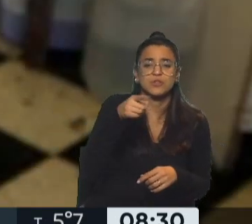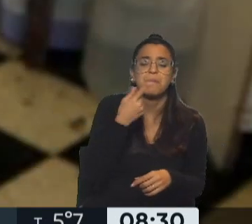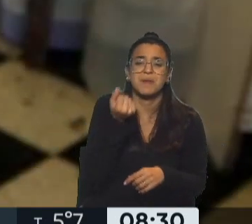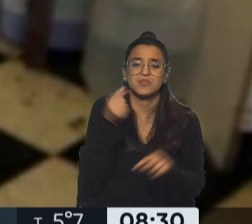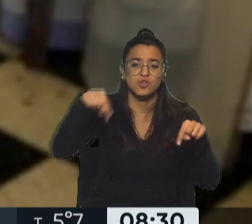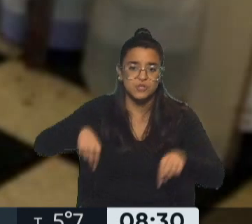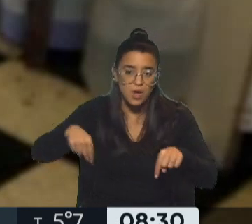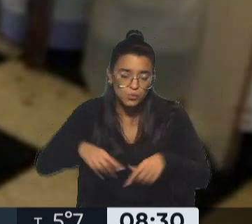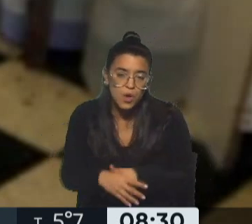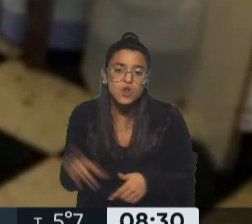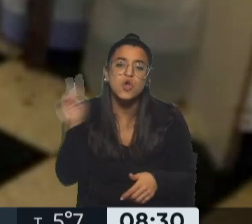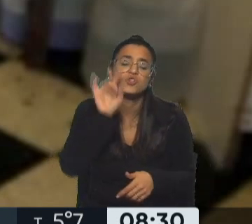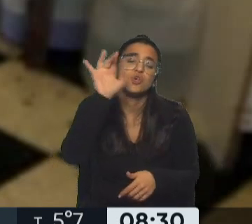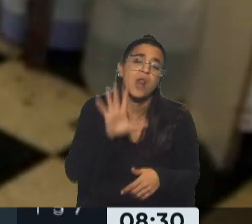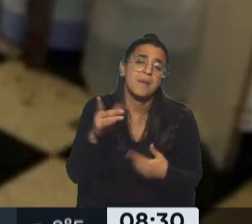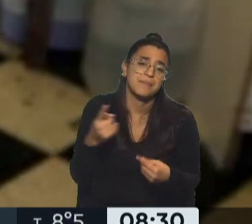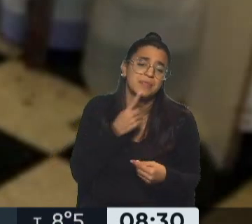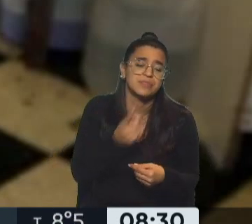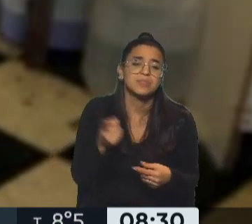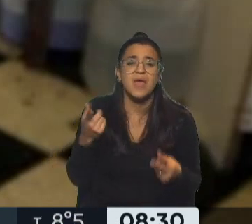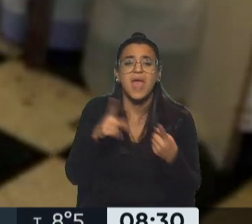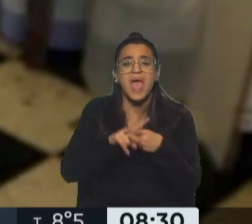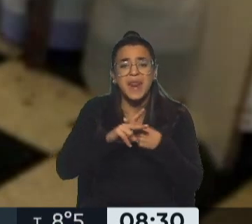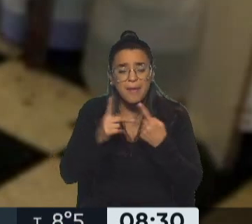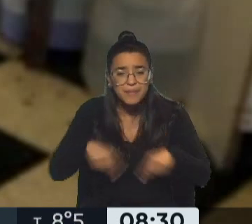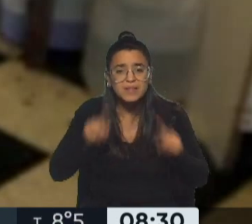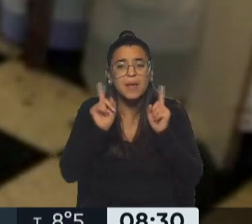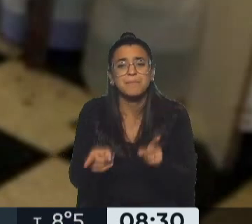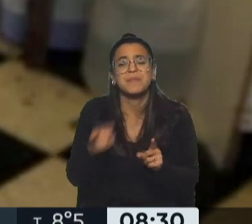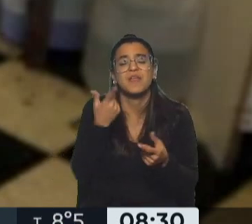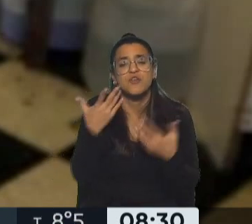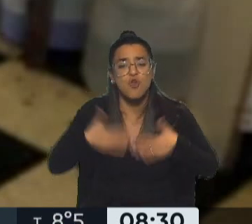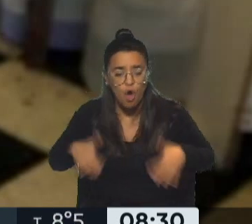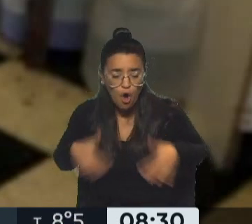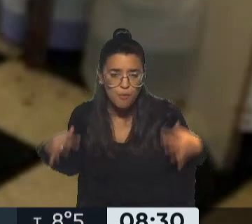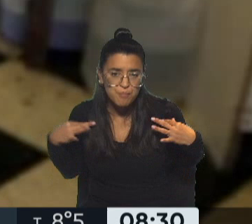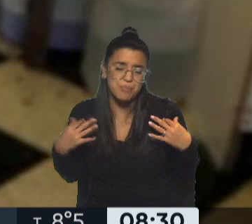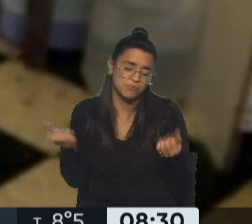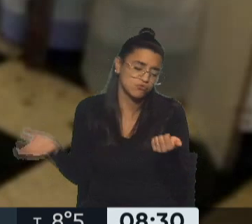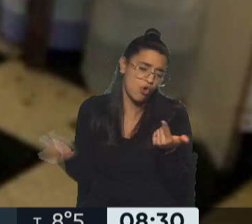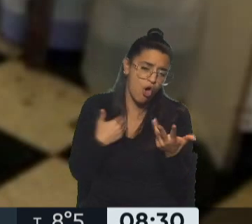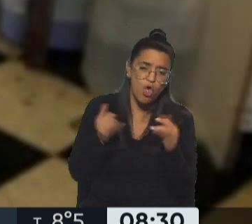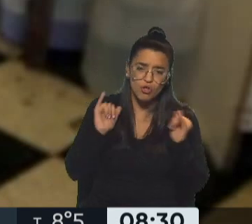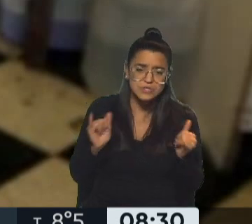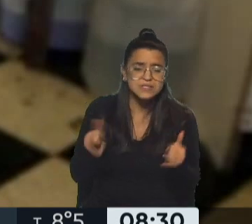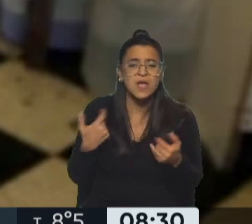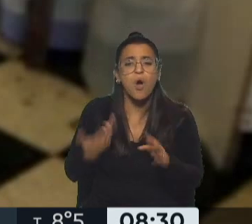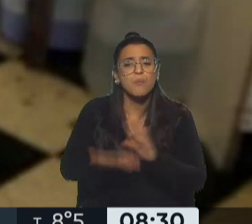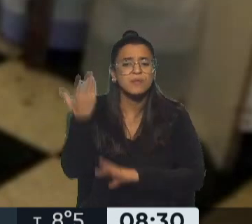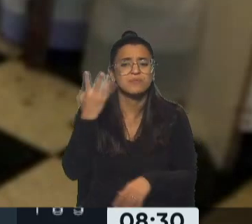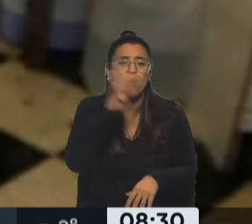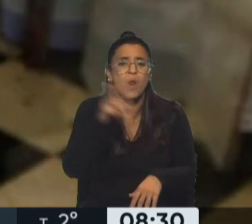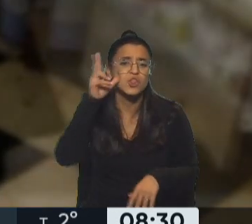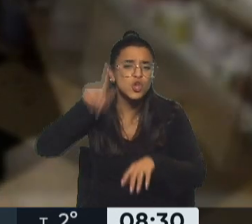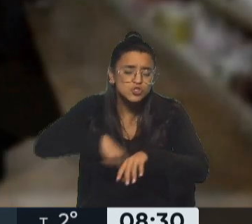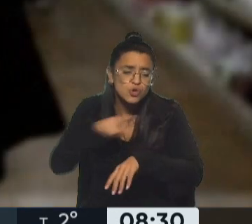precios actuales, no solamente decíamos, en herramientas, tal vez también en ropa, ¿no? En vestimenta, No, en todo, que ha aumentado en las últimas 48